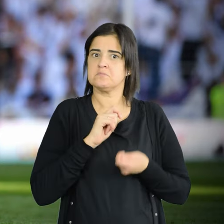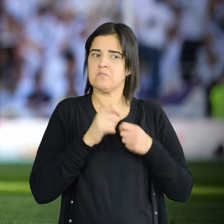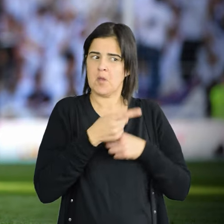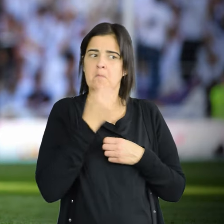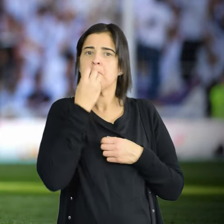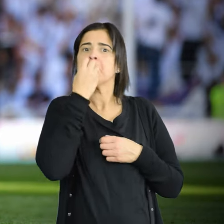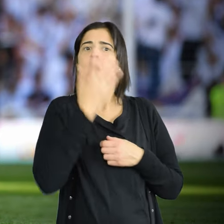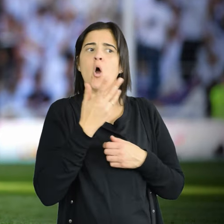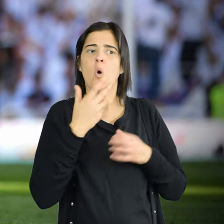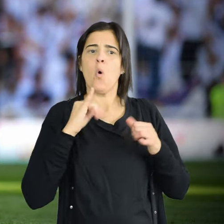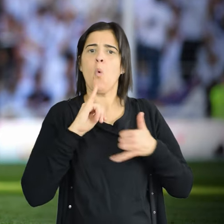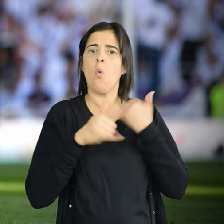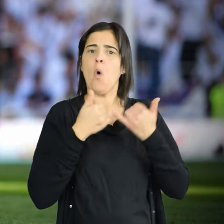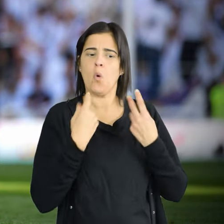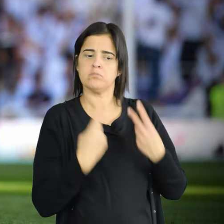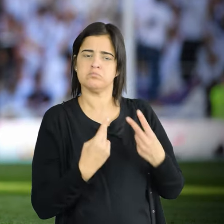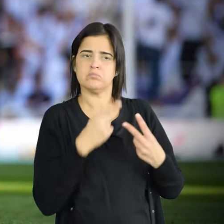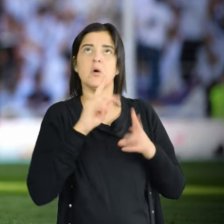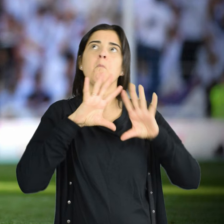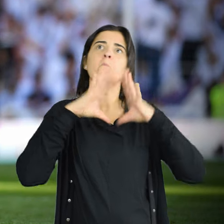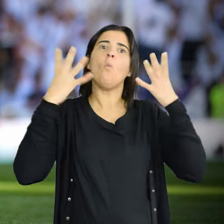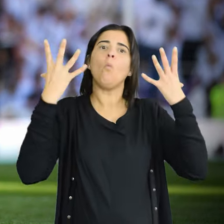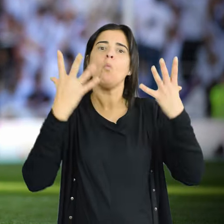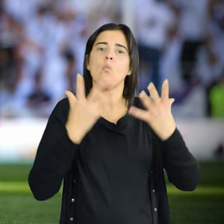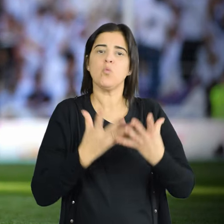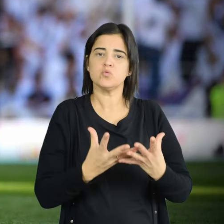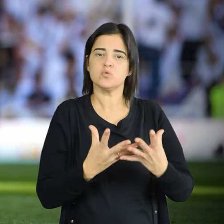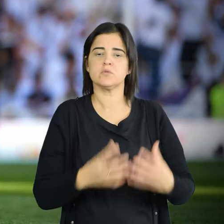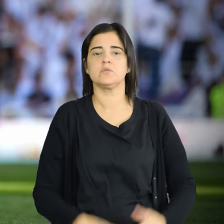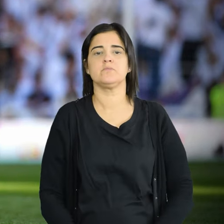convirtiéndose en uno de los mejores jugadores del mundo